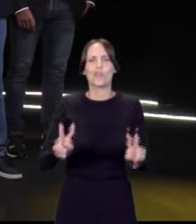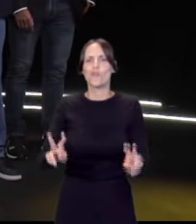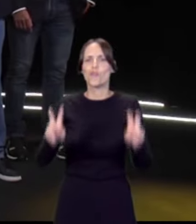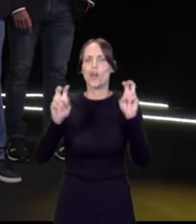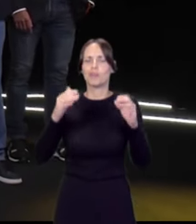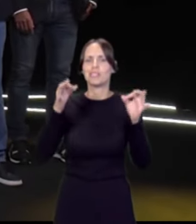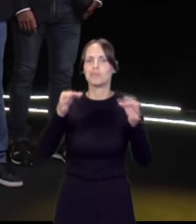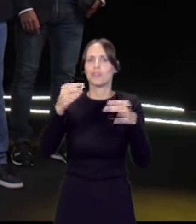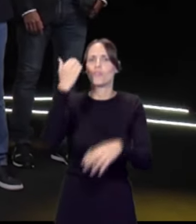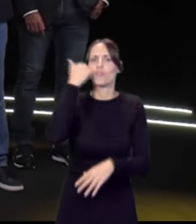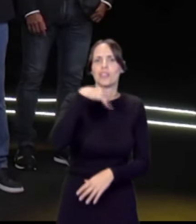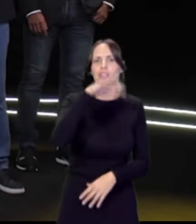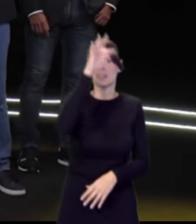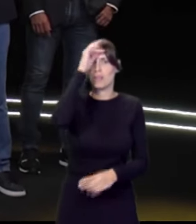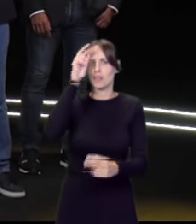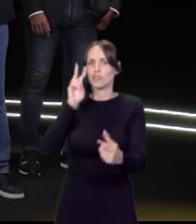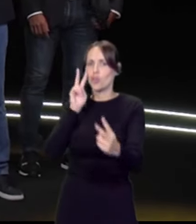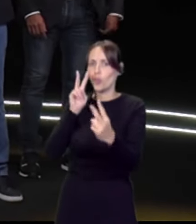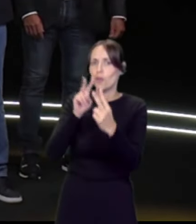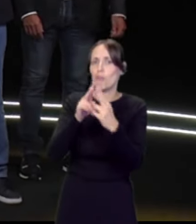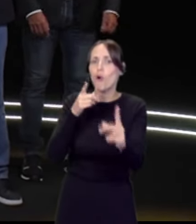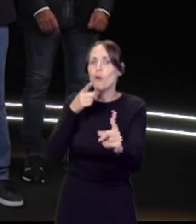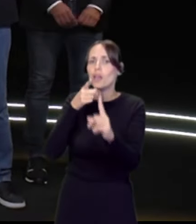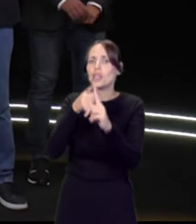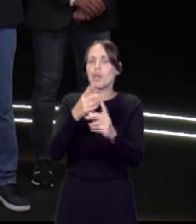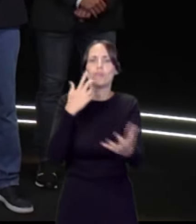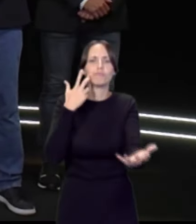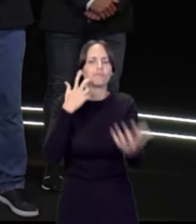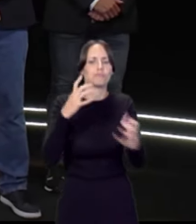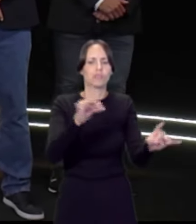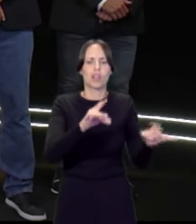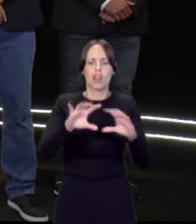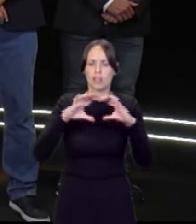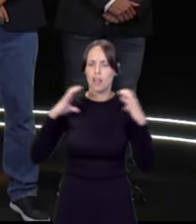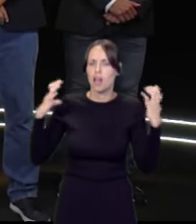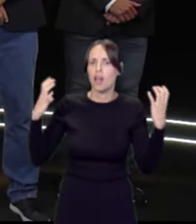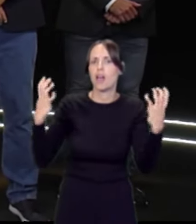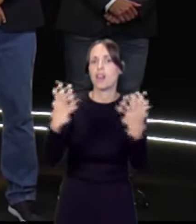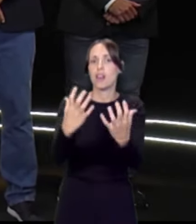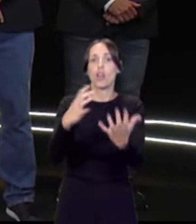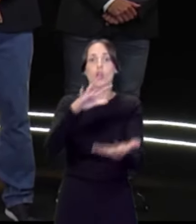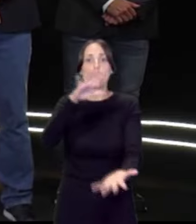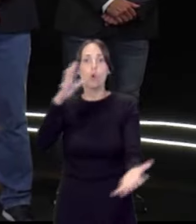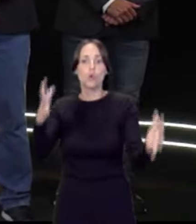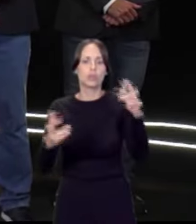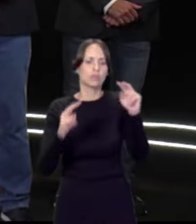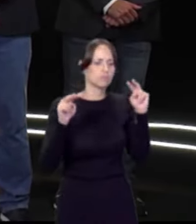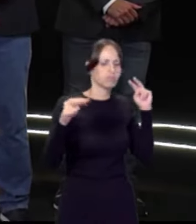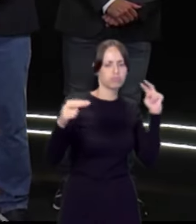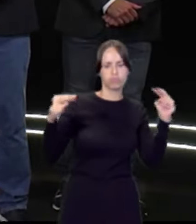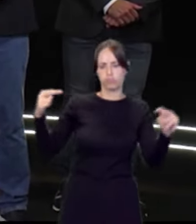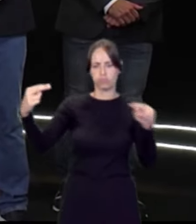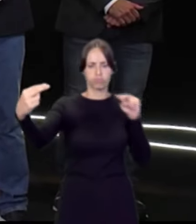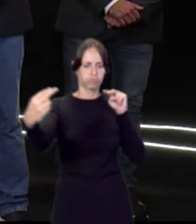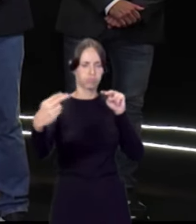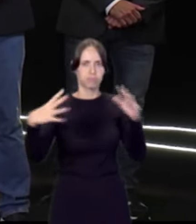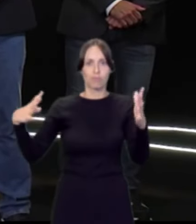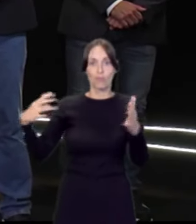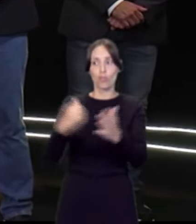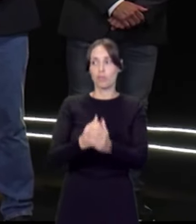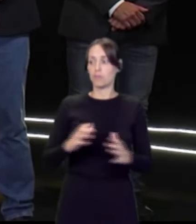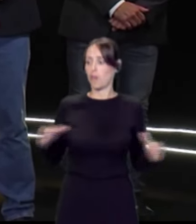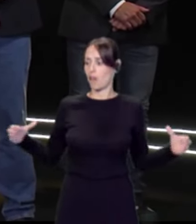fin de semana para contarte el espectáculo de la arena, la Lucha Canaria, desde todos los puntos de vista con el equipo de